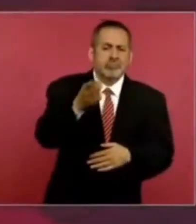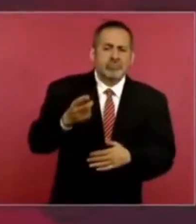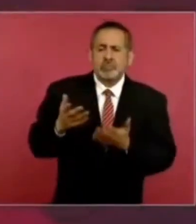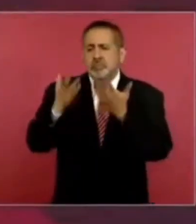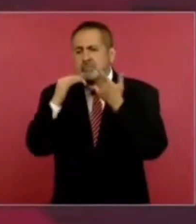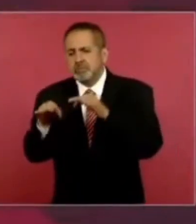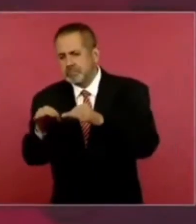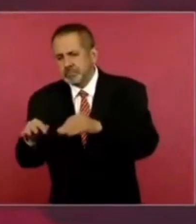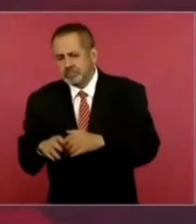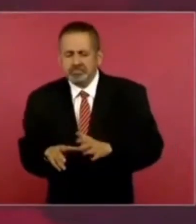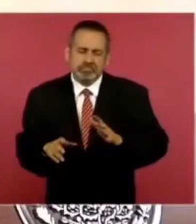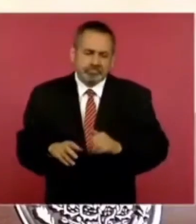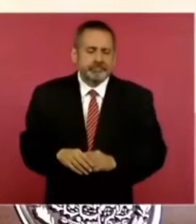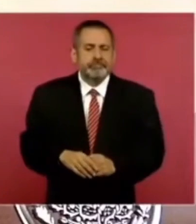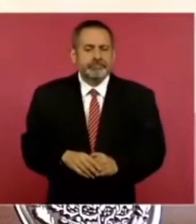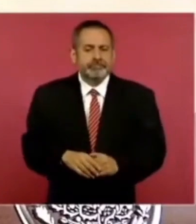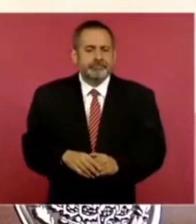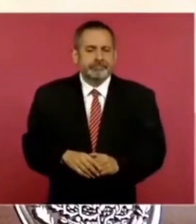desempleo,